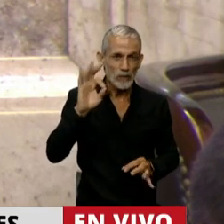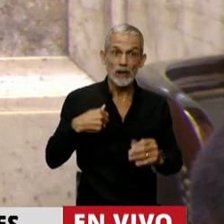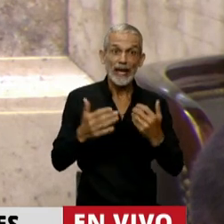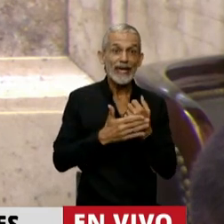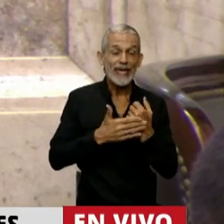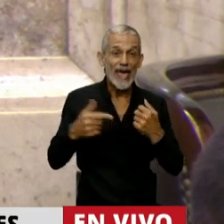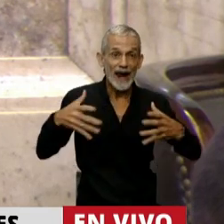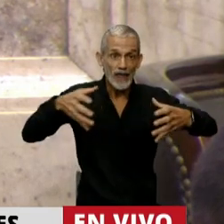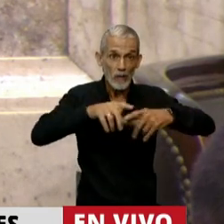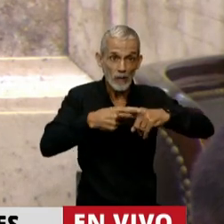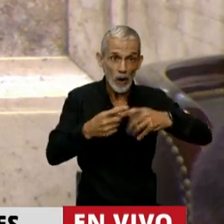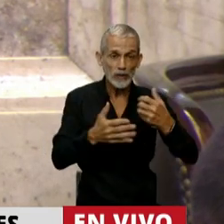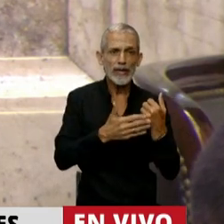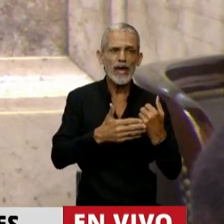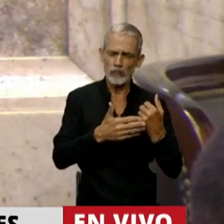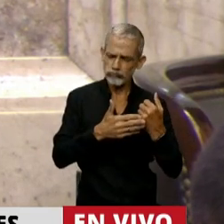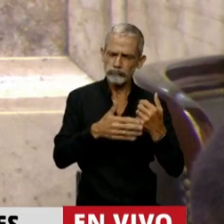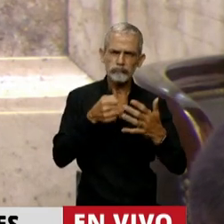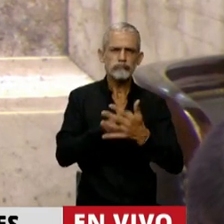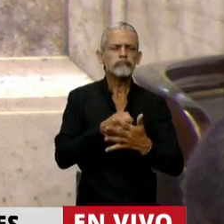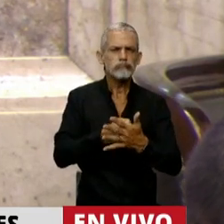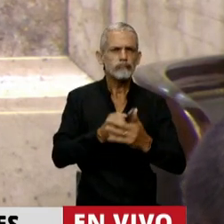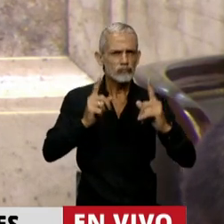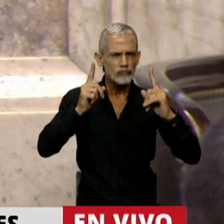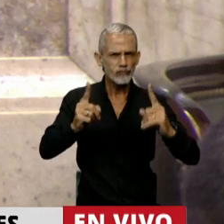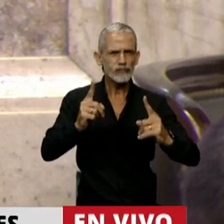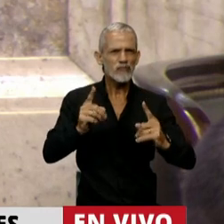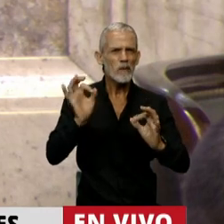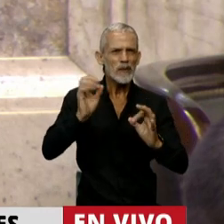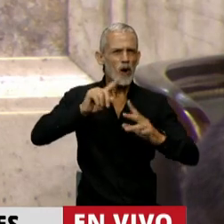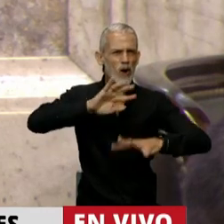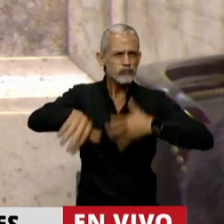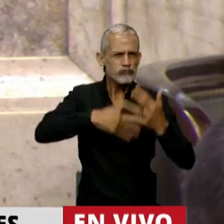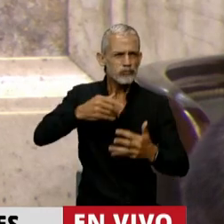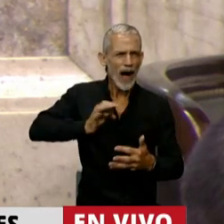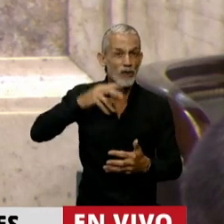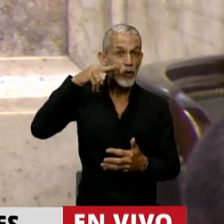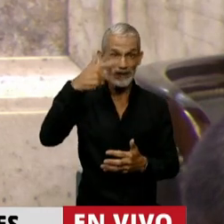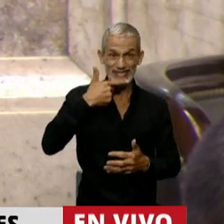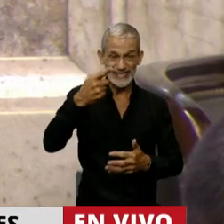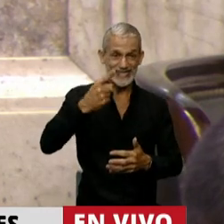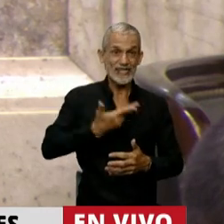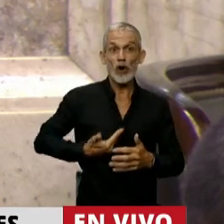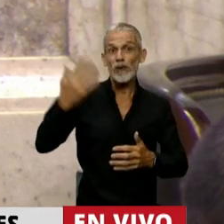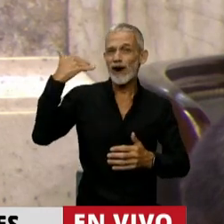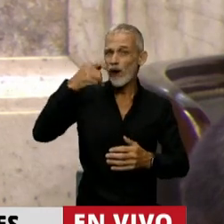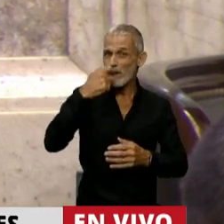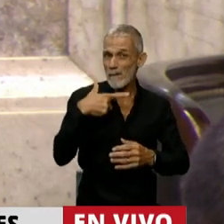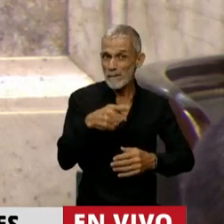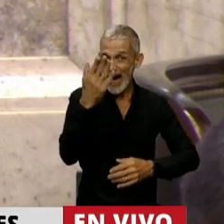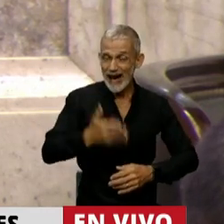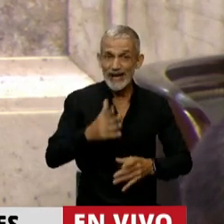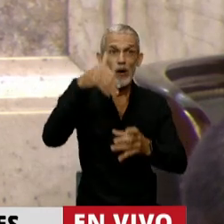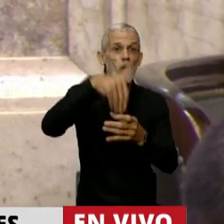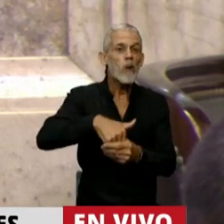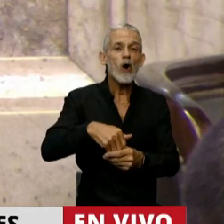hacemos reivindicando, por ejemplo, la rebelión del 2017, donde el gobierno anterior de Macri, con el